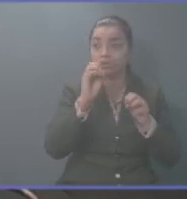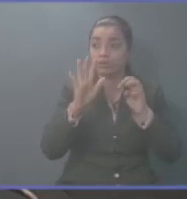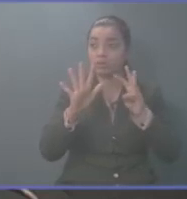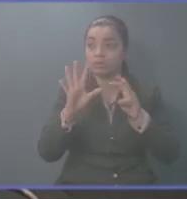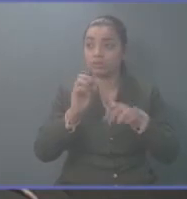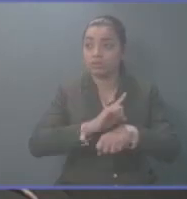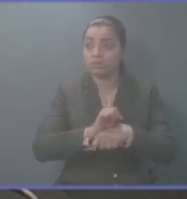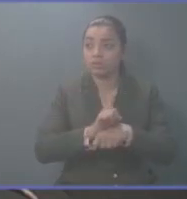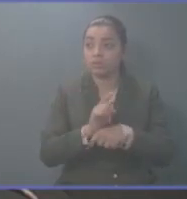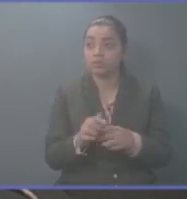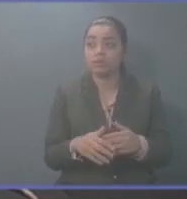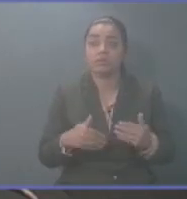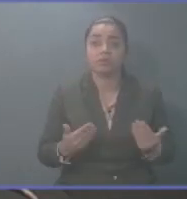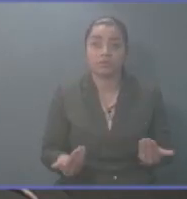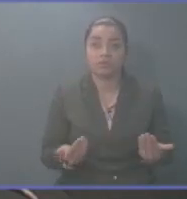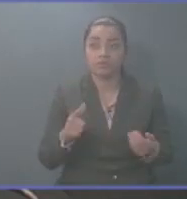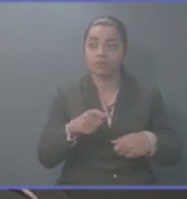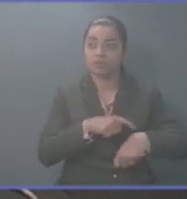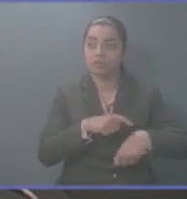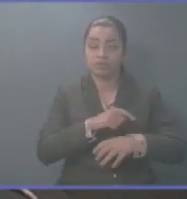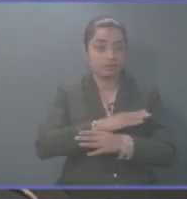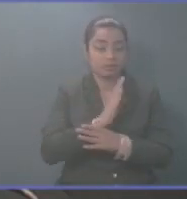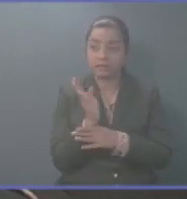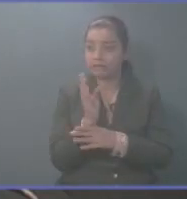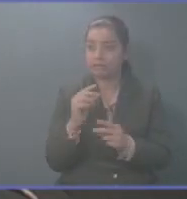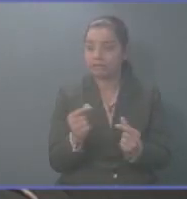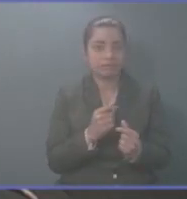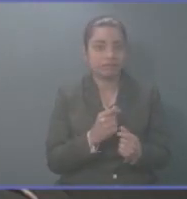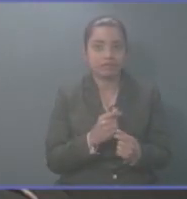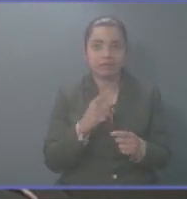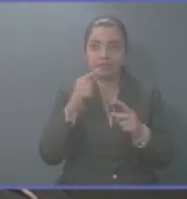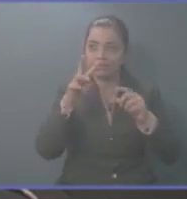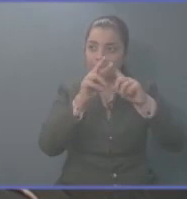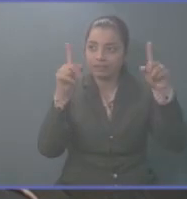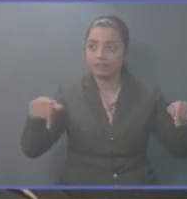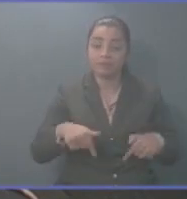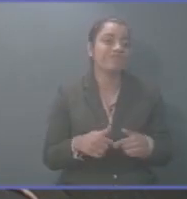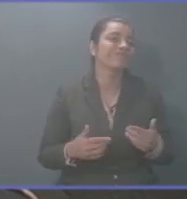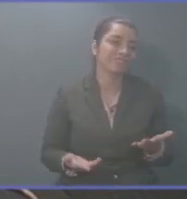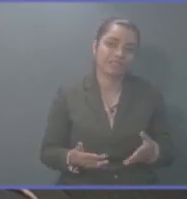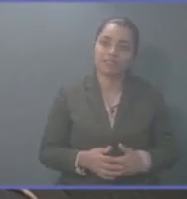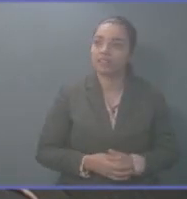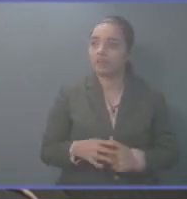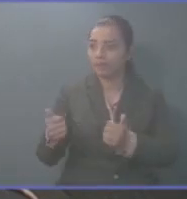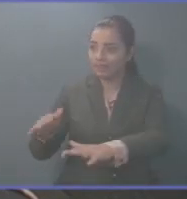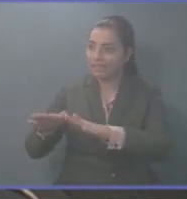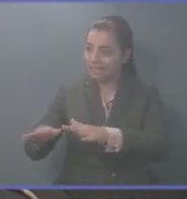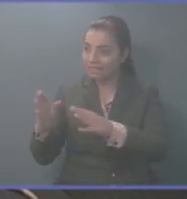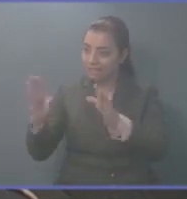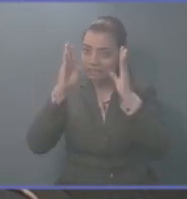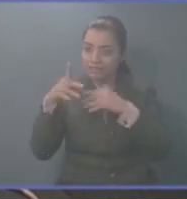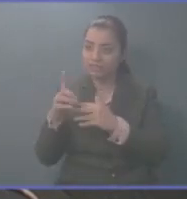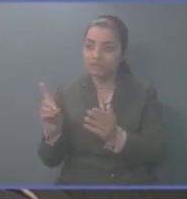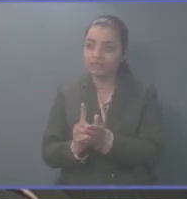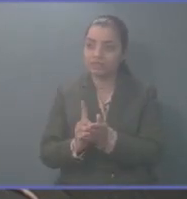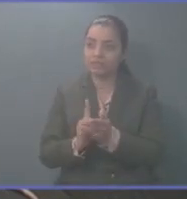8:08, es momento pues de el tiempo se va en televisión. Así que yo le agradezco mucho, diputado,